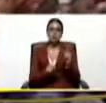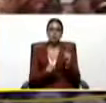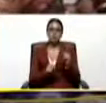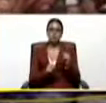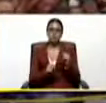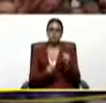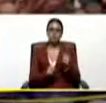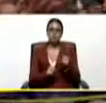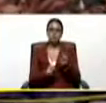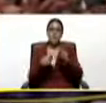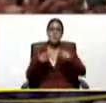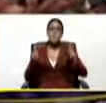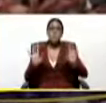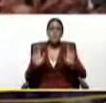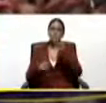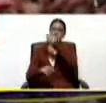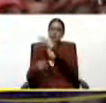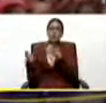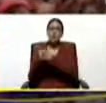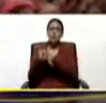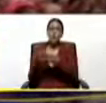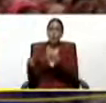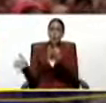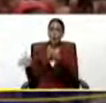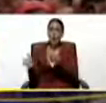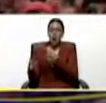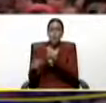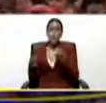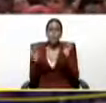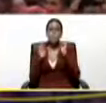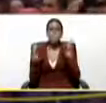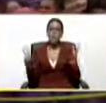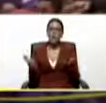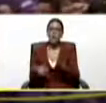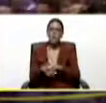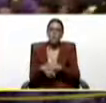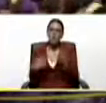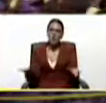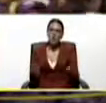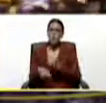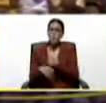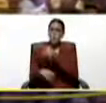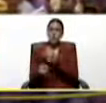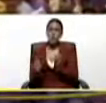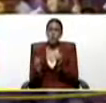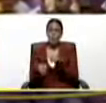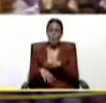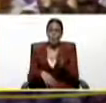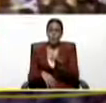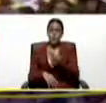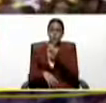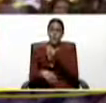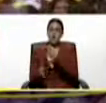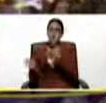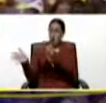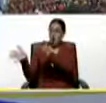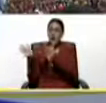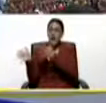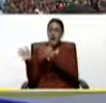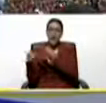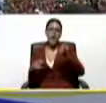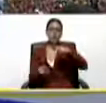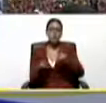Pero son peores cuando ganan. Porque cuando gana la derecha, pierde el